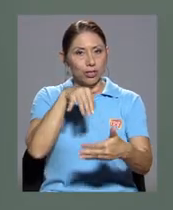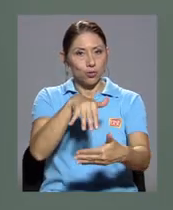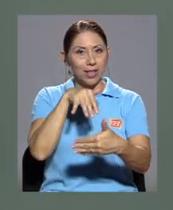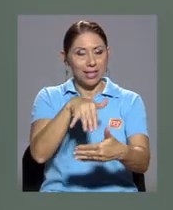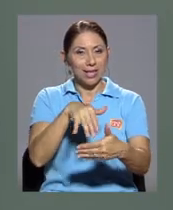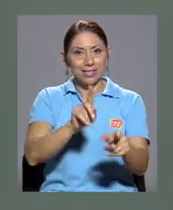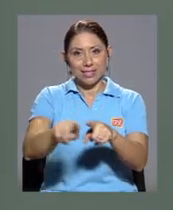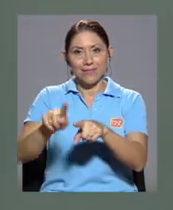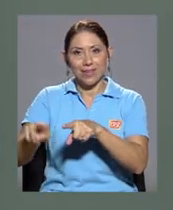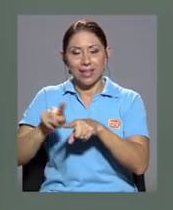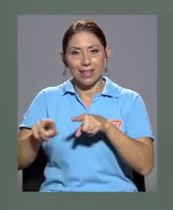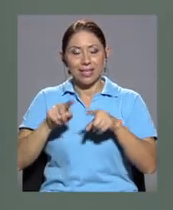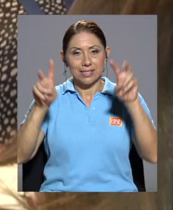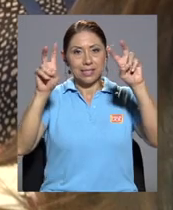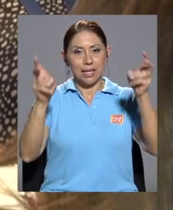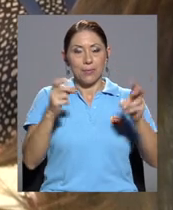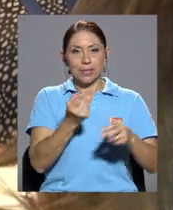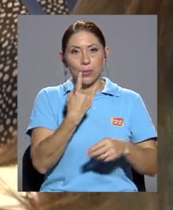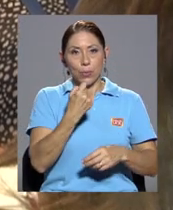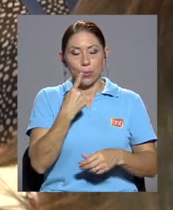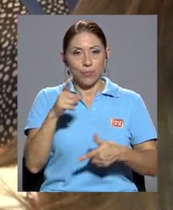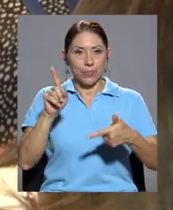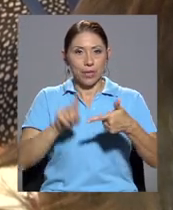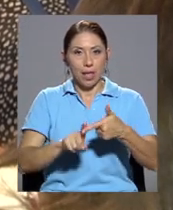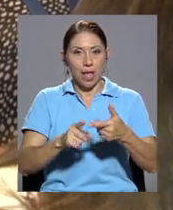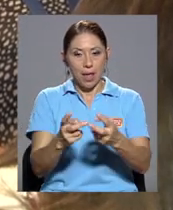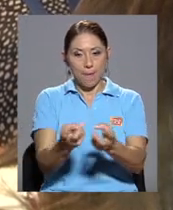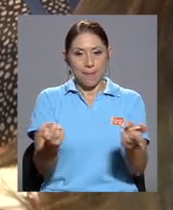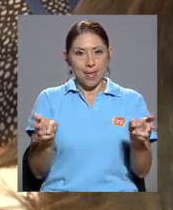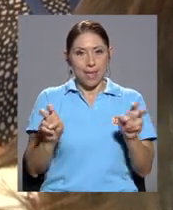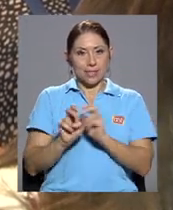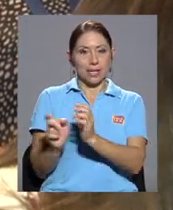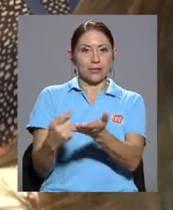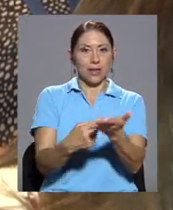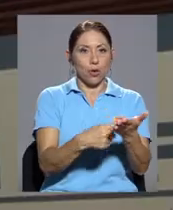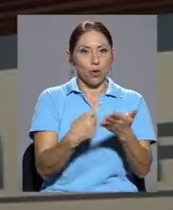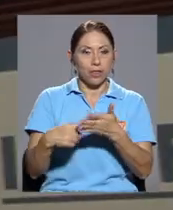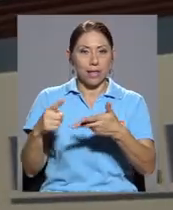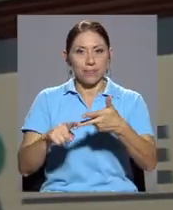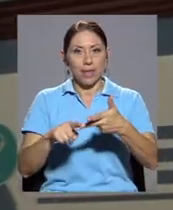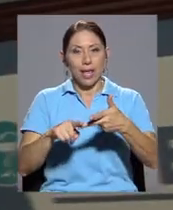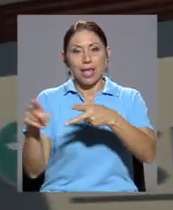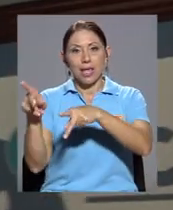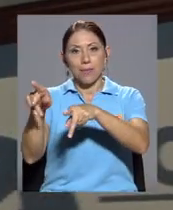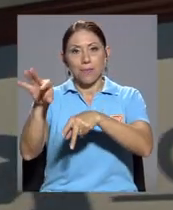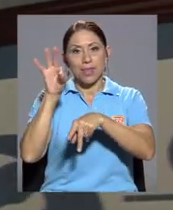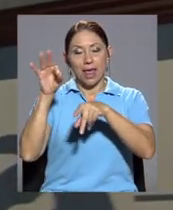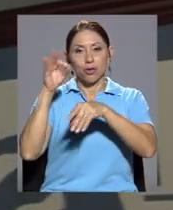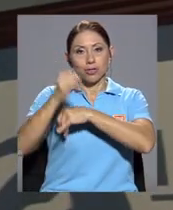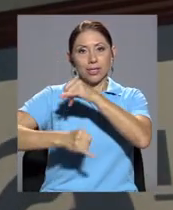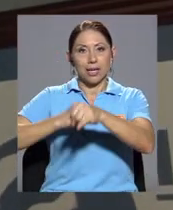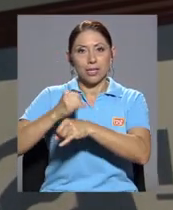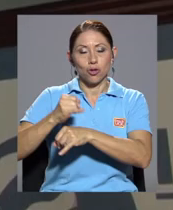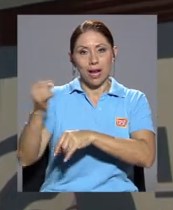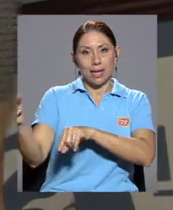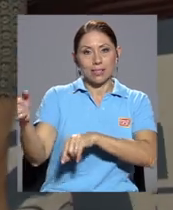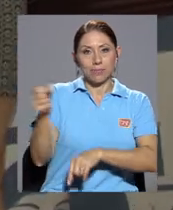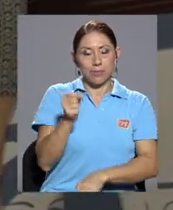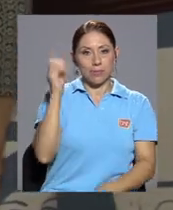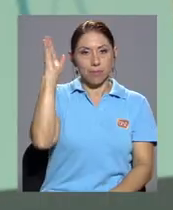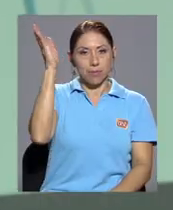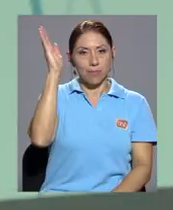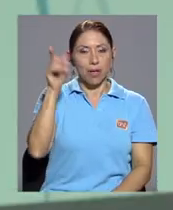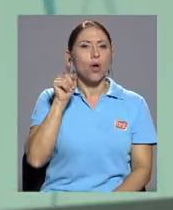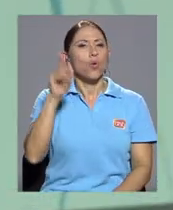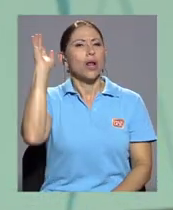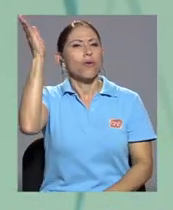sobre diferentes temas del quehacer farmacéutico, mesas redondas y conferencias de invitados internacionales. Una de las